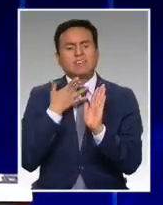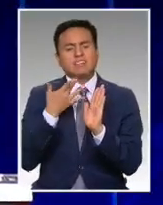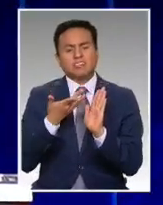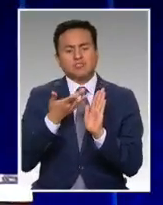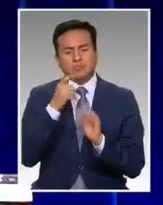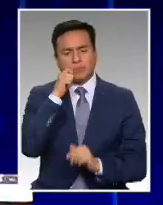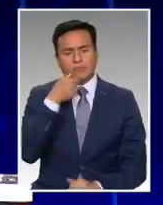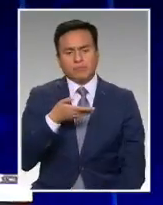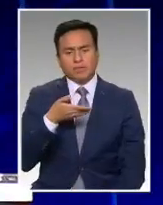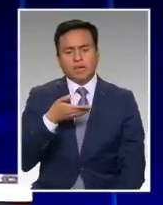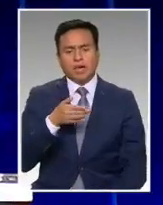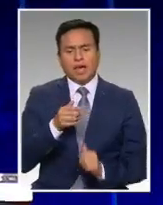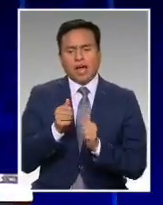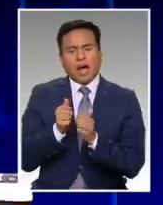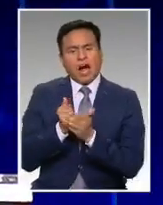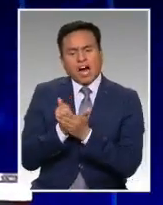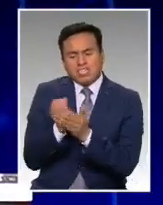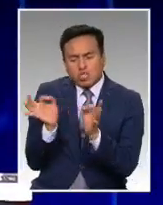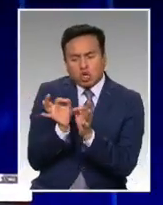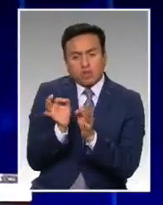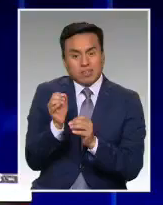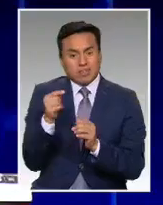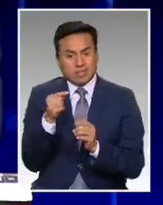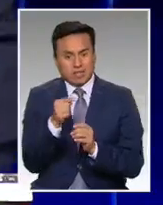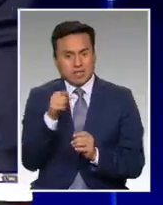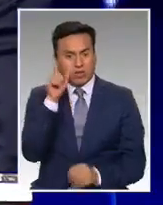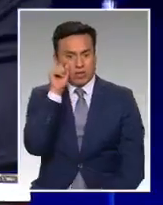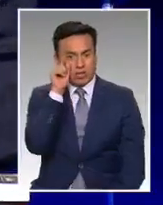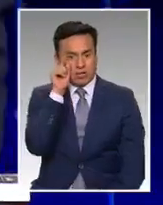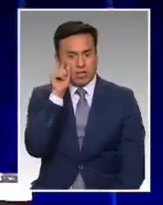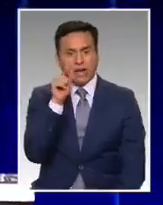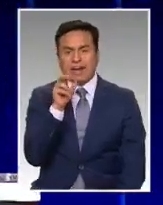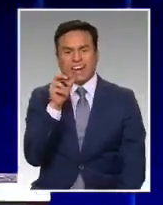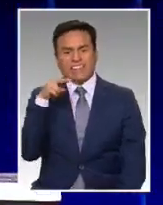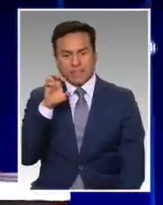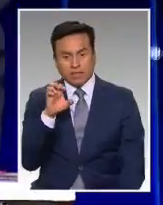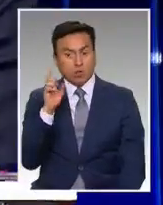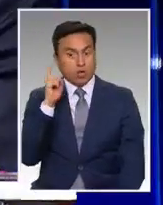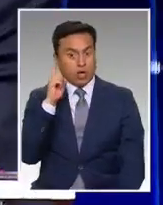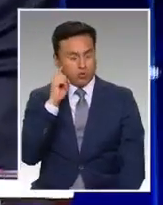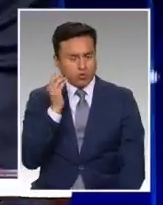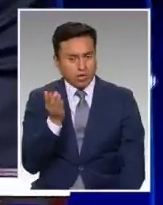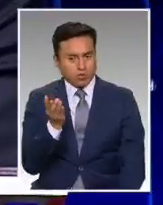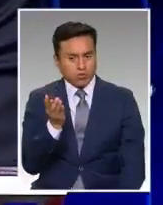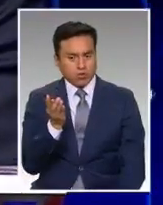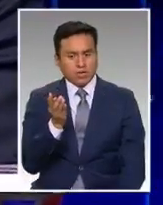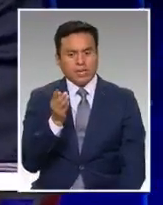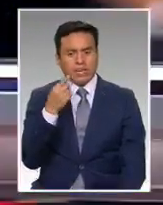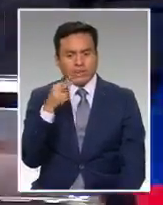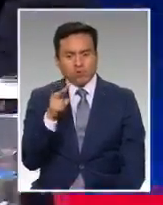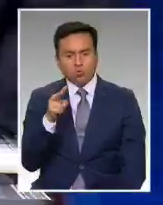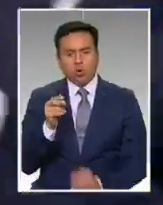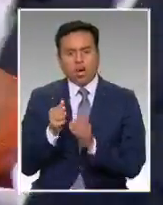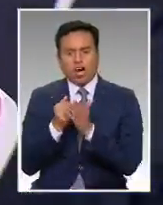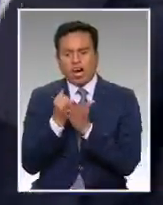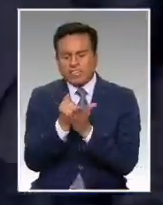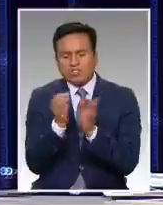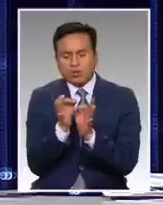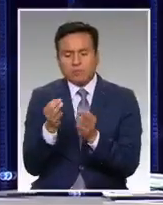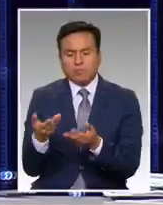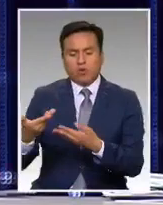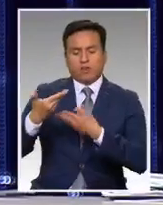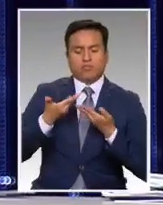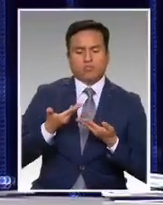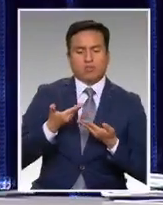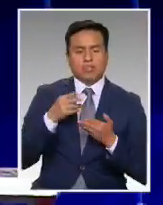esto un asesor de el alejandro y alejandra rené si me estás escuchando este es tu asesor leo lo que me ofreció